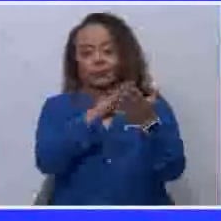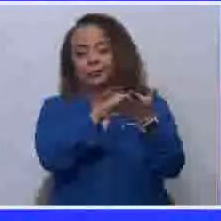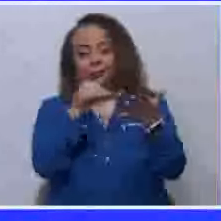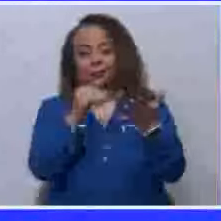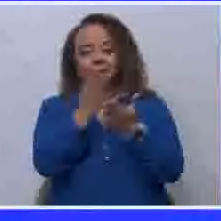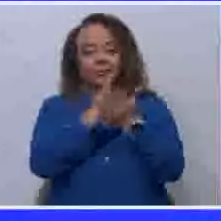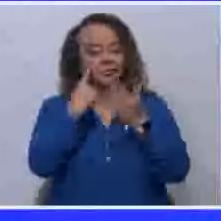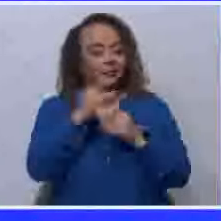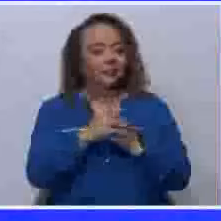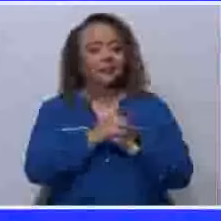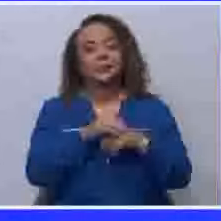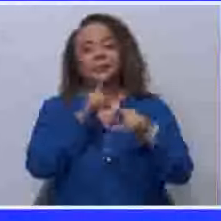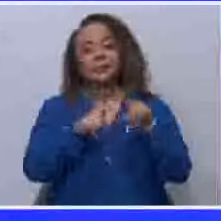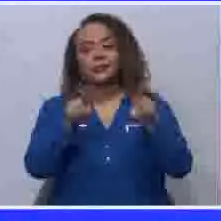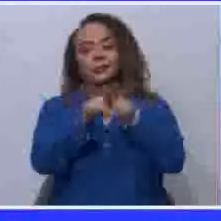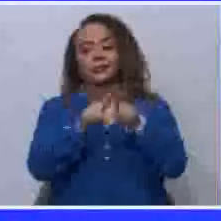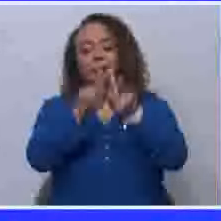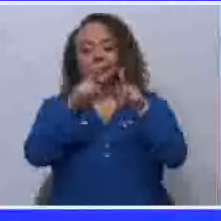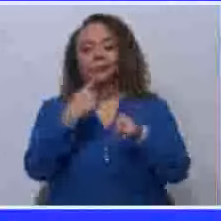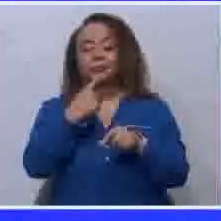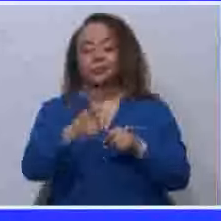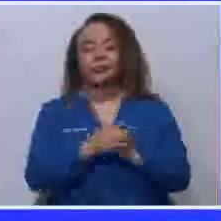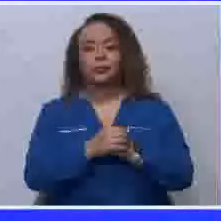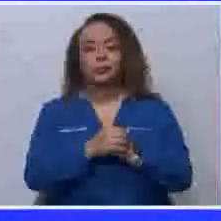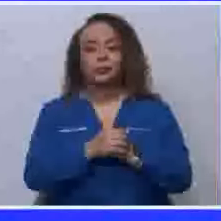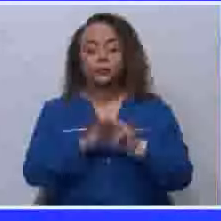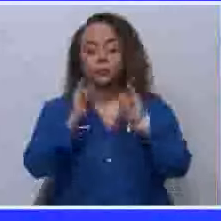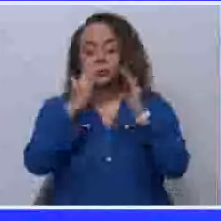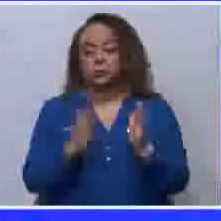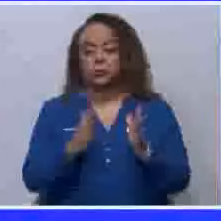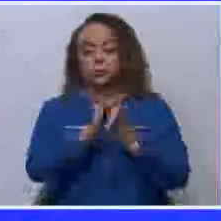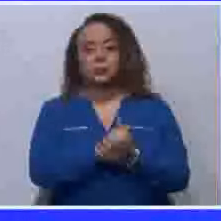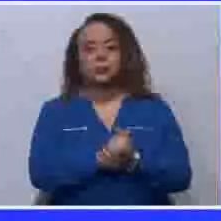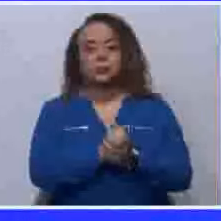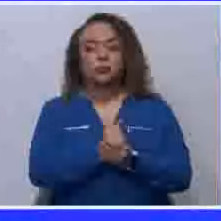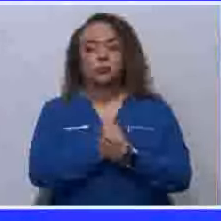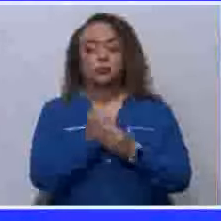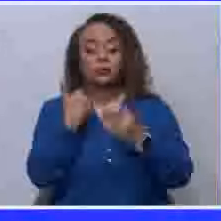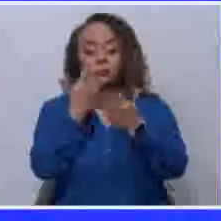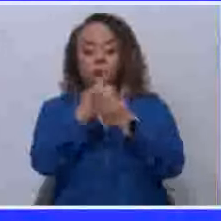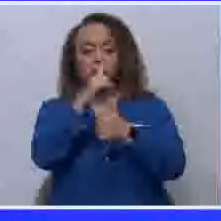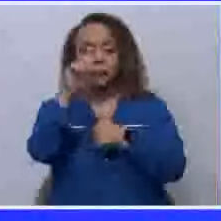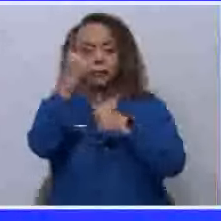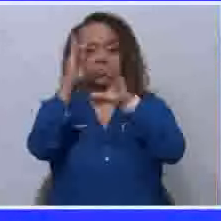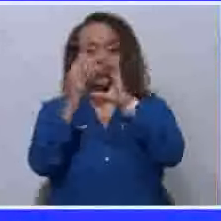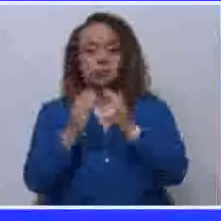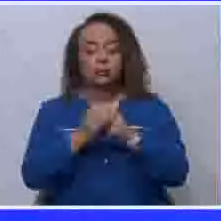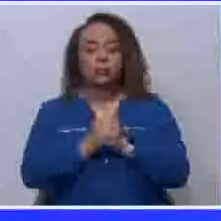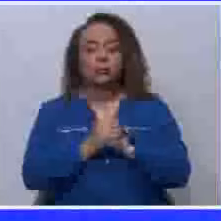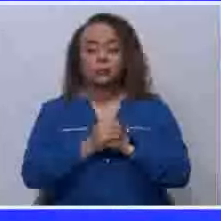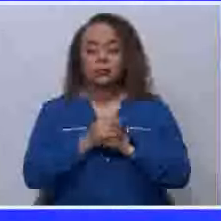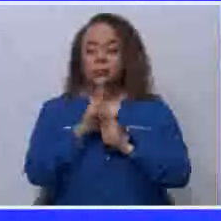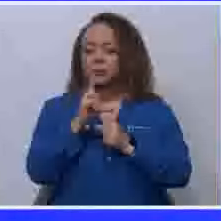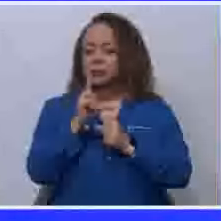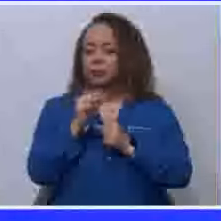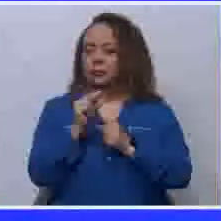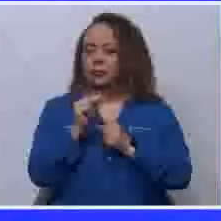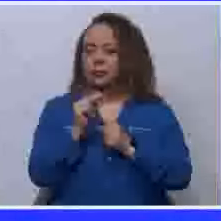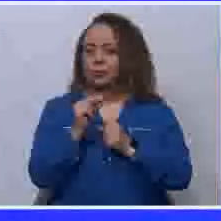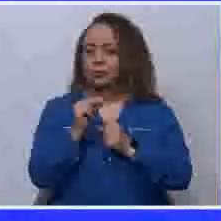algo similar, pero también están quienes dicen que los jugadores llegan a primera división y no están